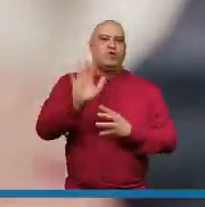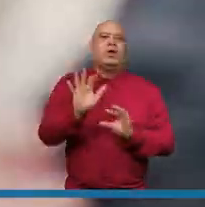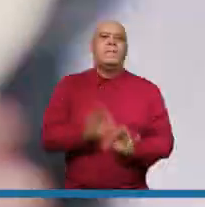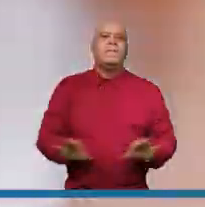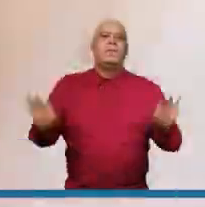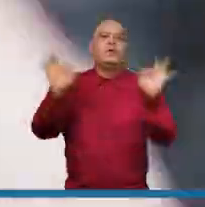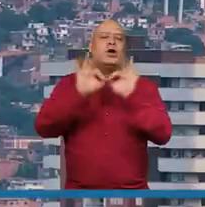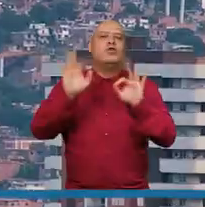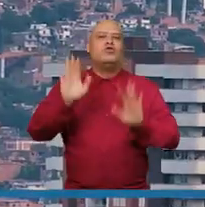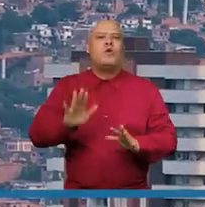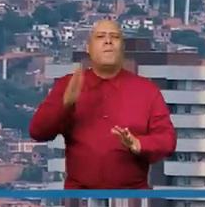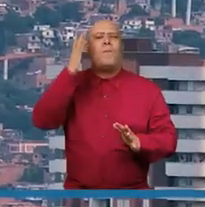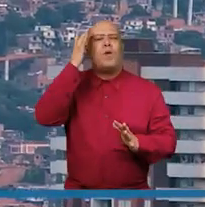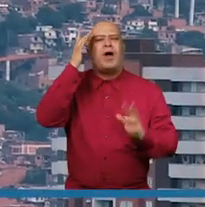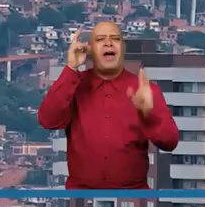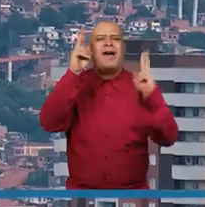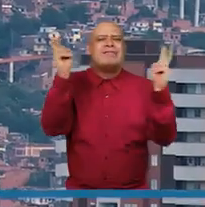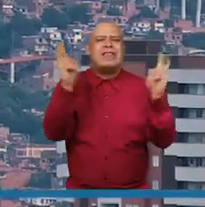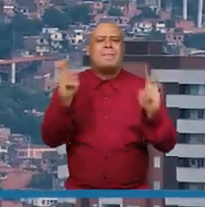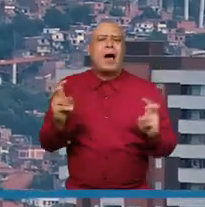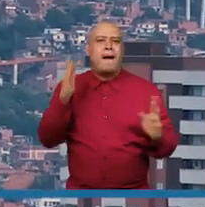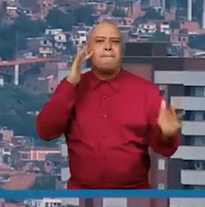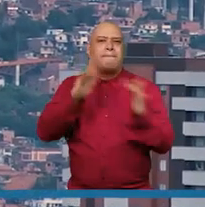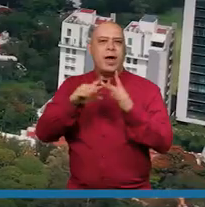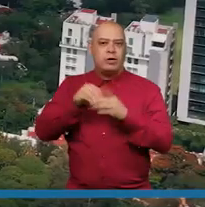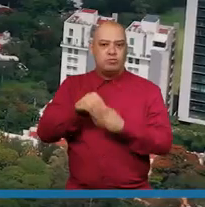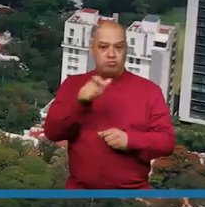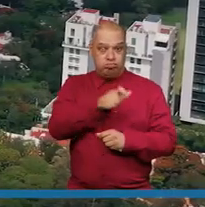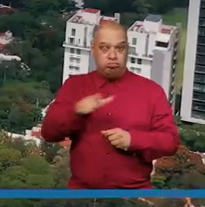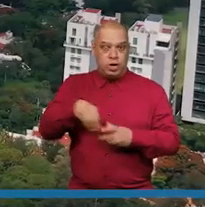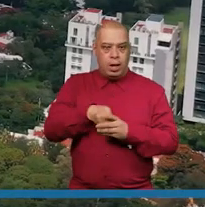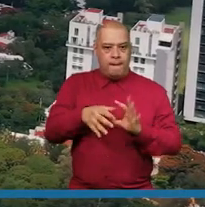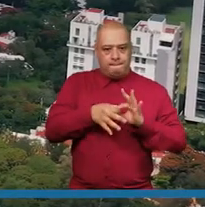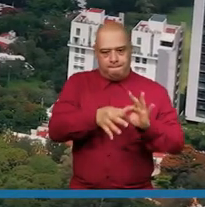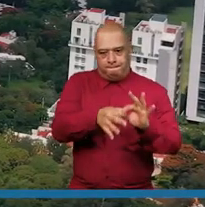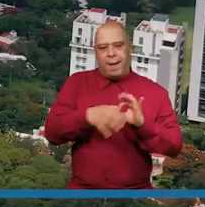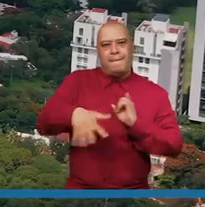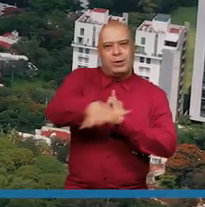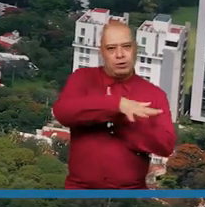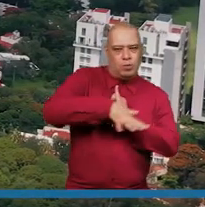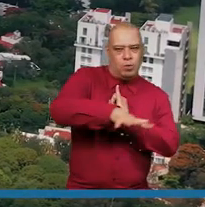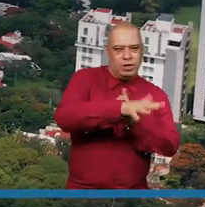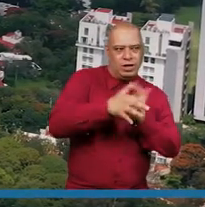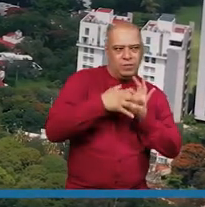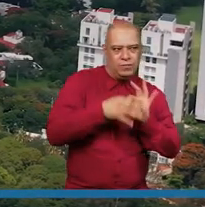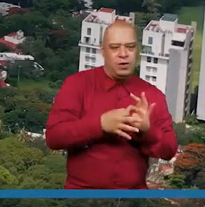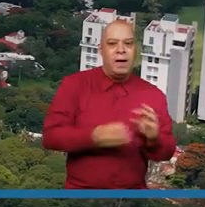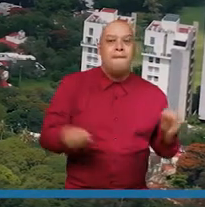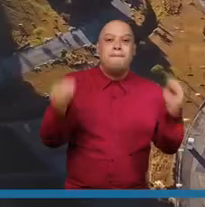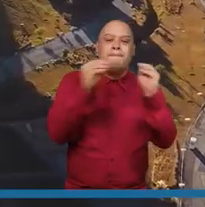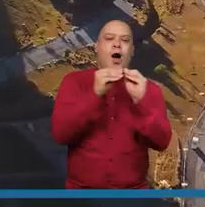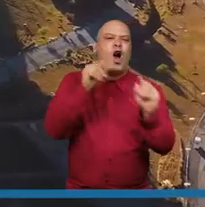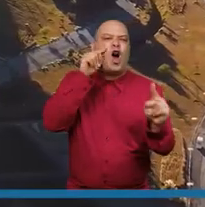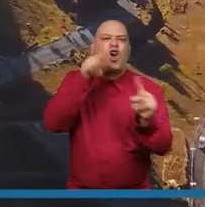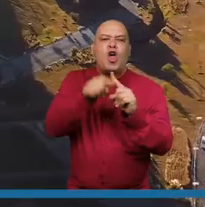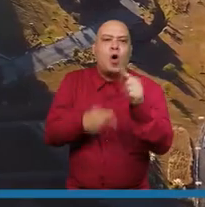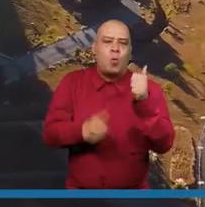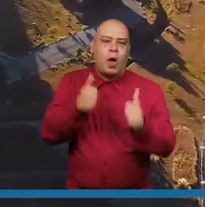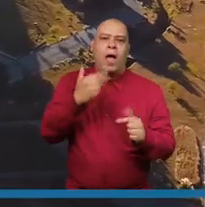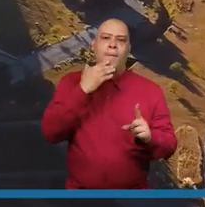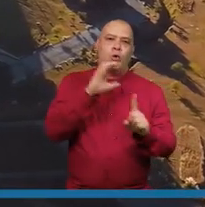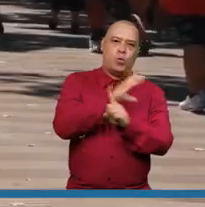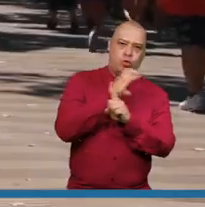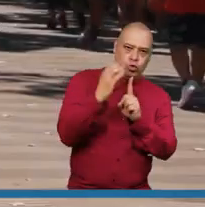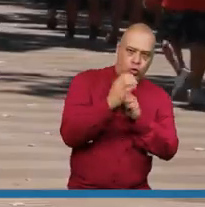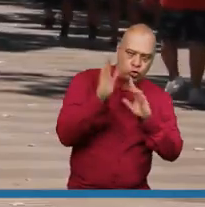sido importante porque pues, los temas urbanos siempre han acompañado lo metropolitano, pero al final la gestión metropolitana tiene que ver con